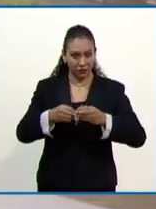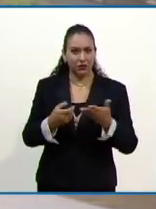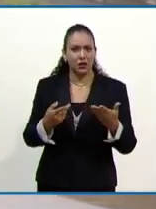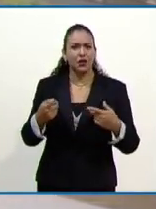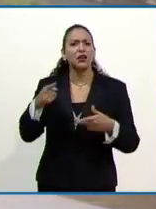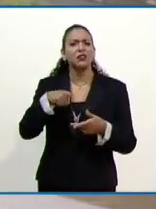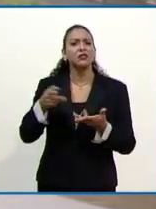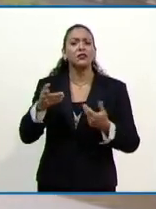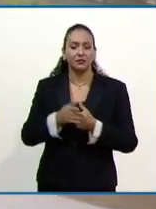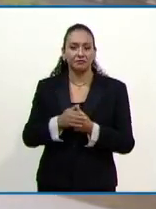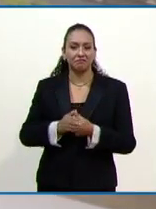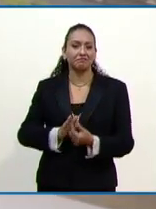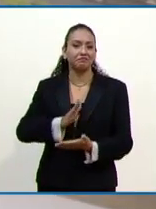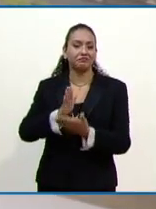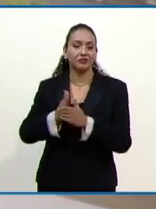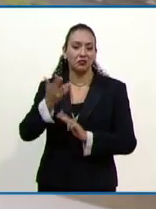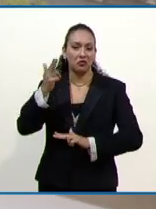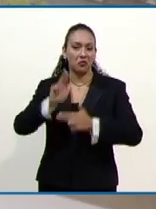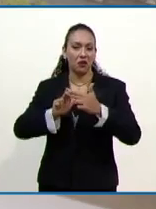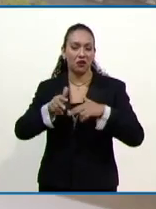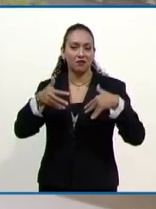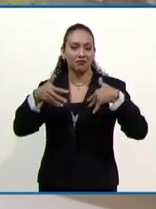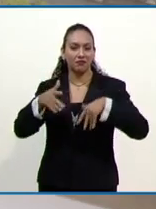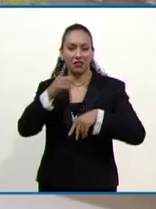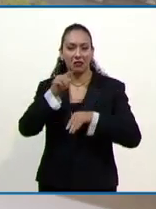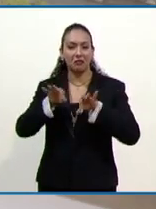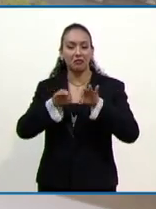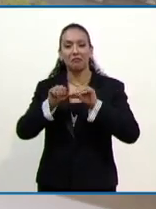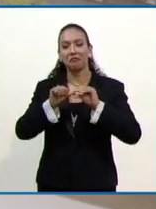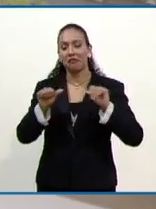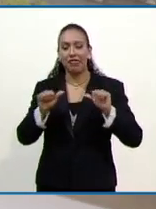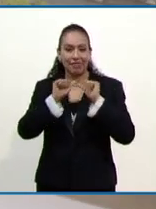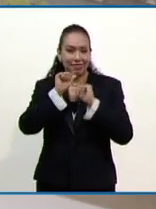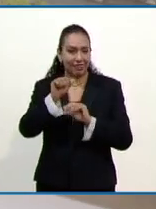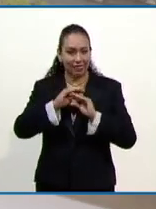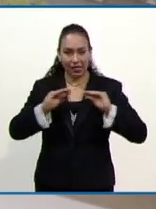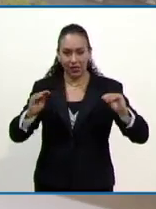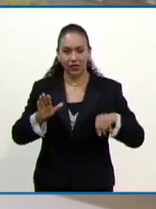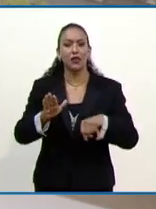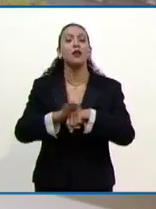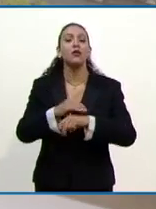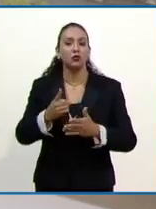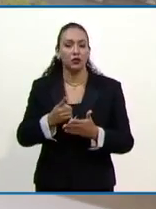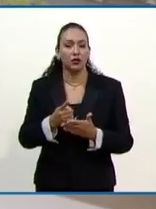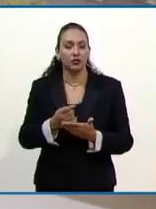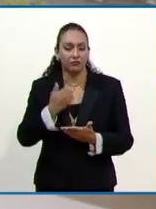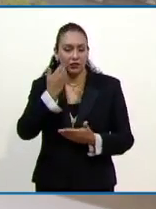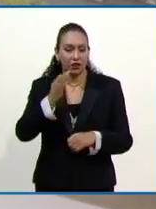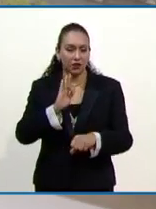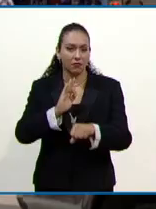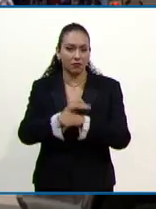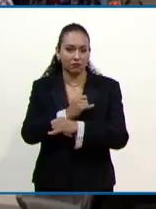Judicial en demanda de que se modifique la iniciativa de reforma judicial para que no atropelle sus derechos.